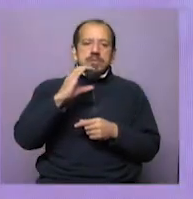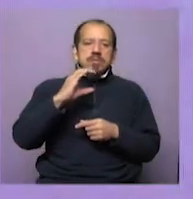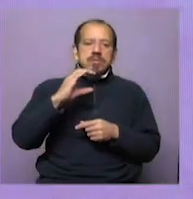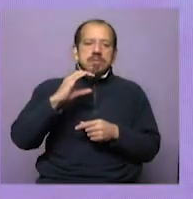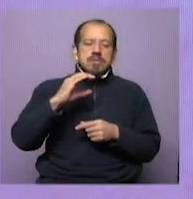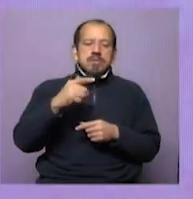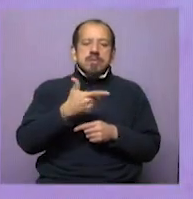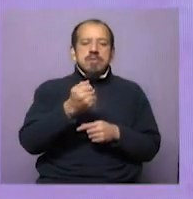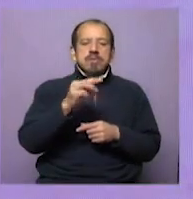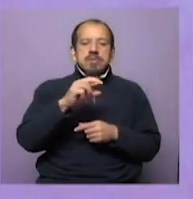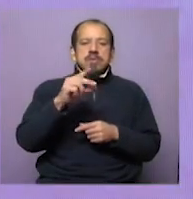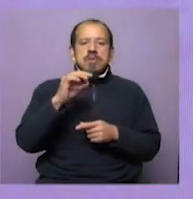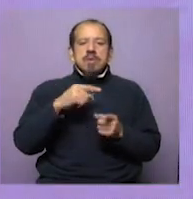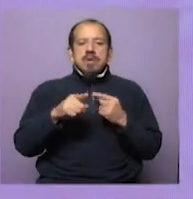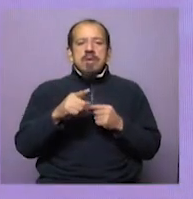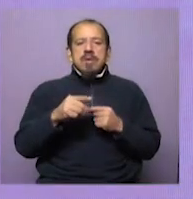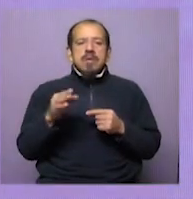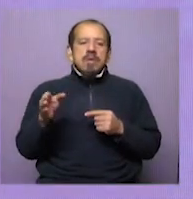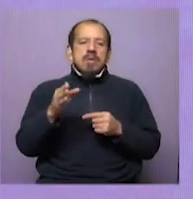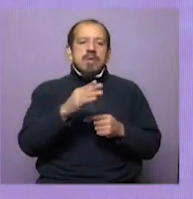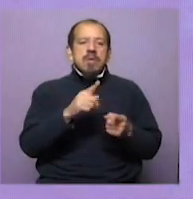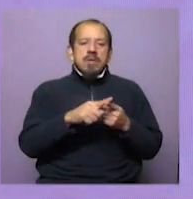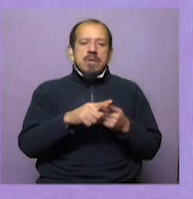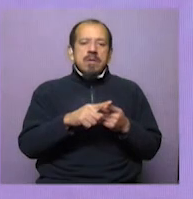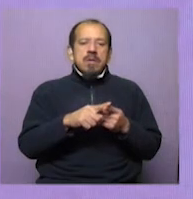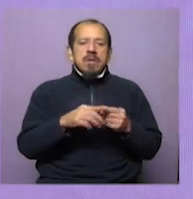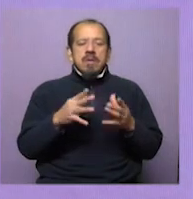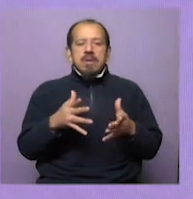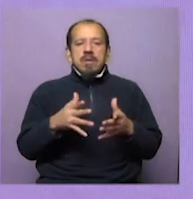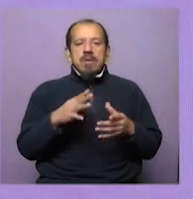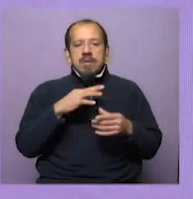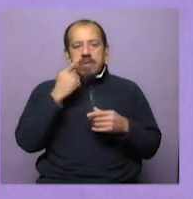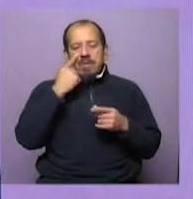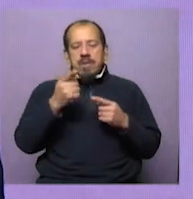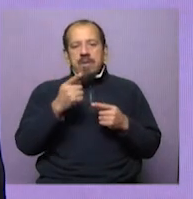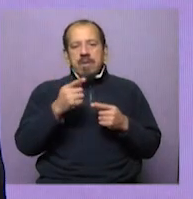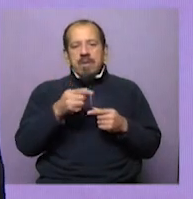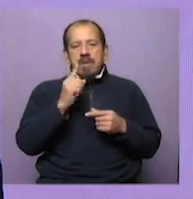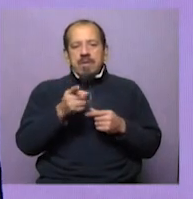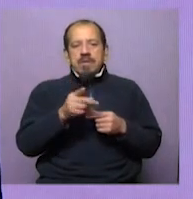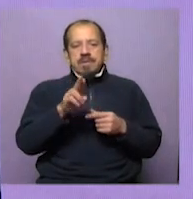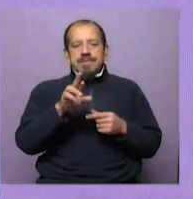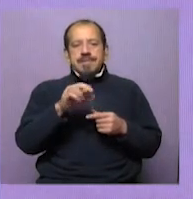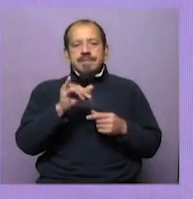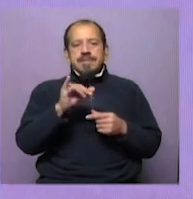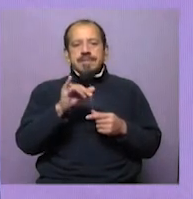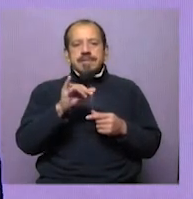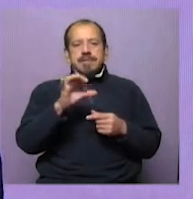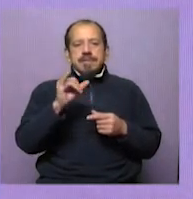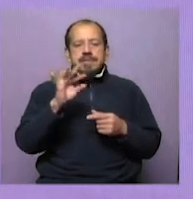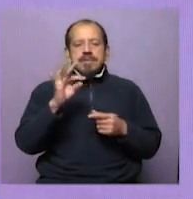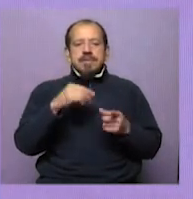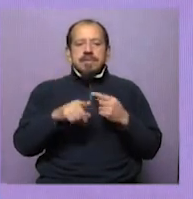estar haciendo una masterclass recorriendo su obra, y vamos a pasar Gurisitos, sí, sí, sí, que también ahí en